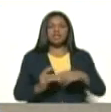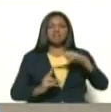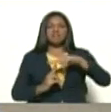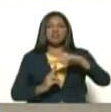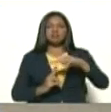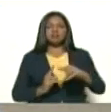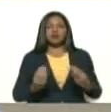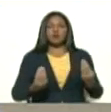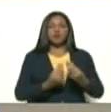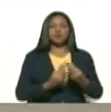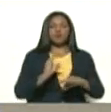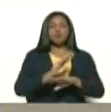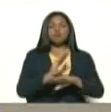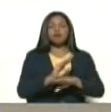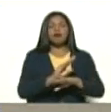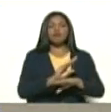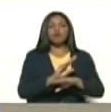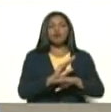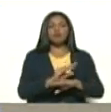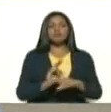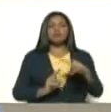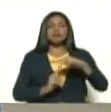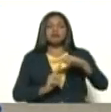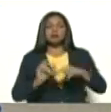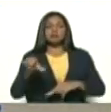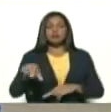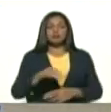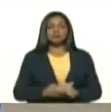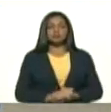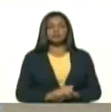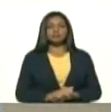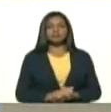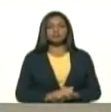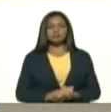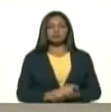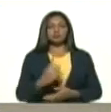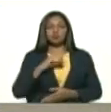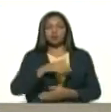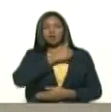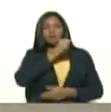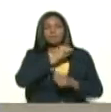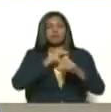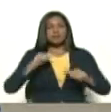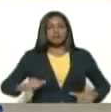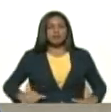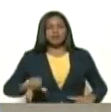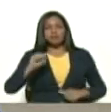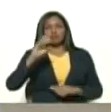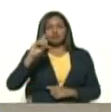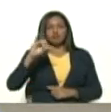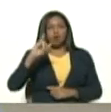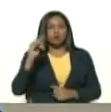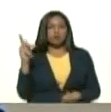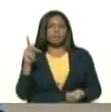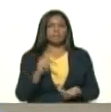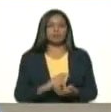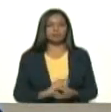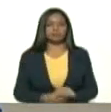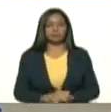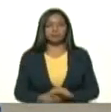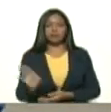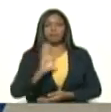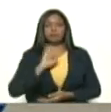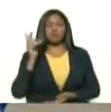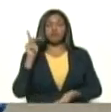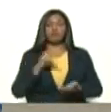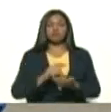Freddy Bernal, el protector del Estado Táchira. Allá están nuestros jefes militares de la SODI, de la REDI. Allá